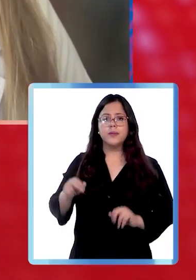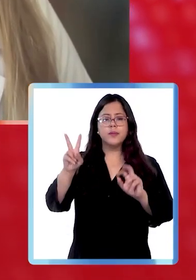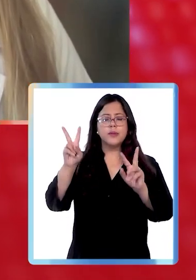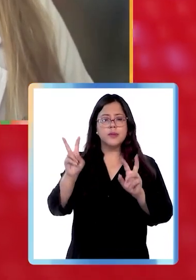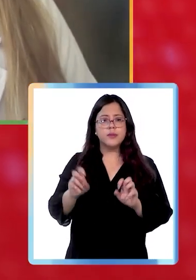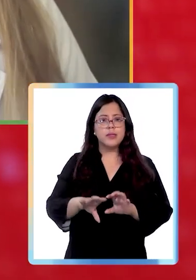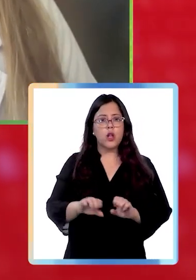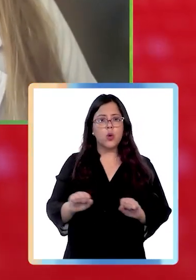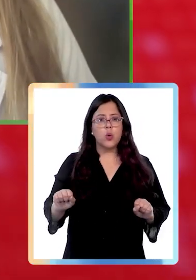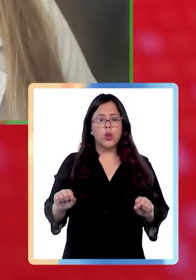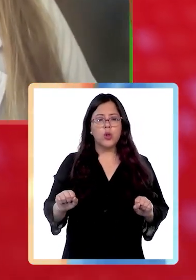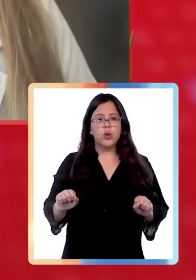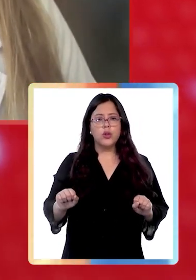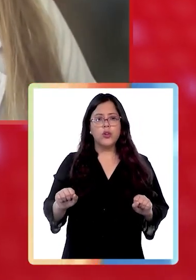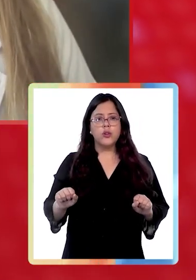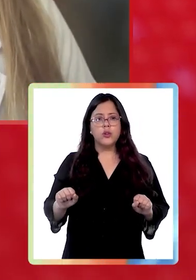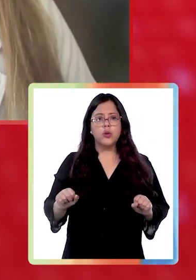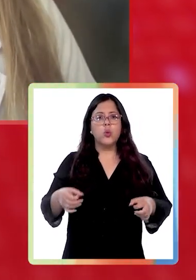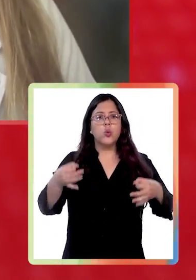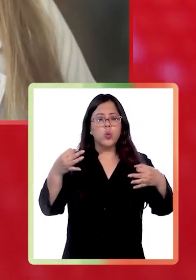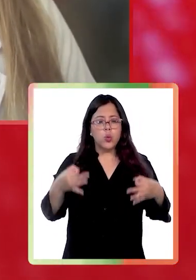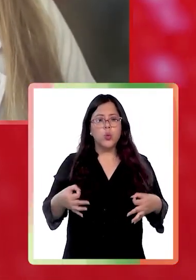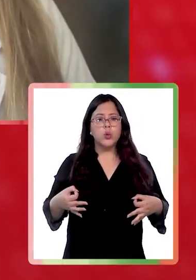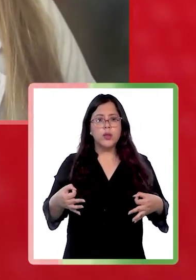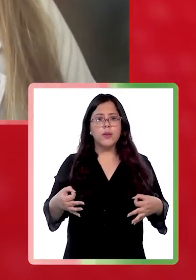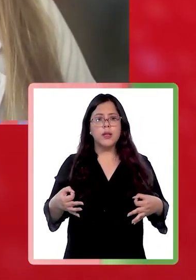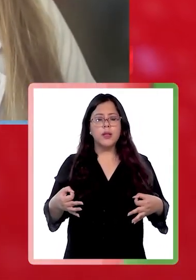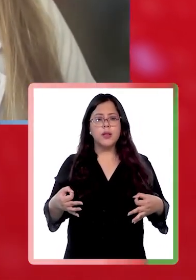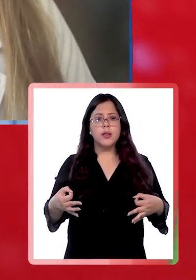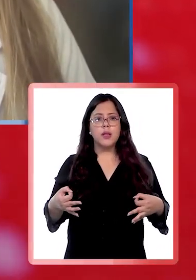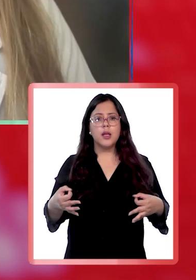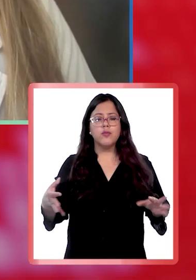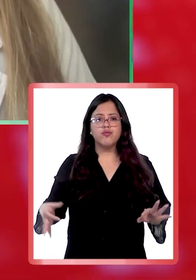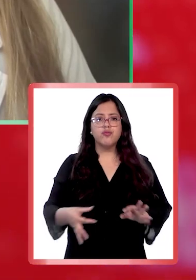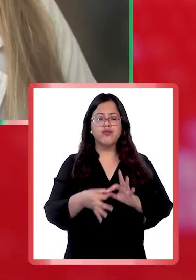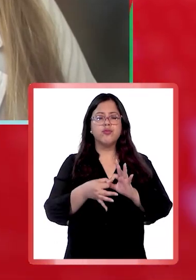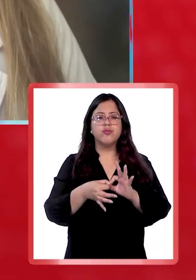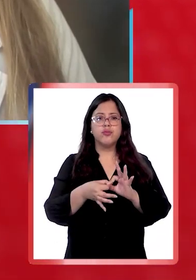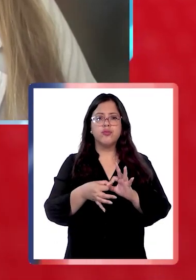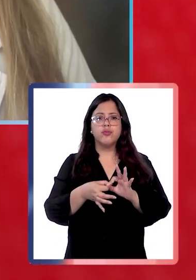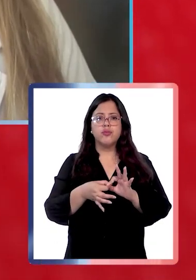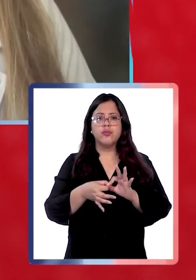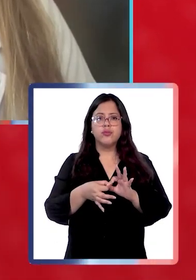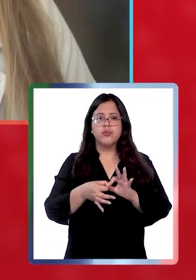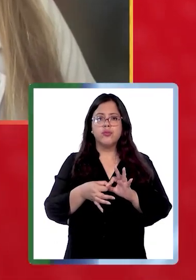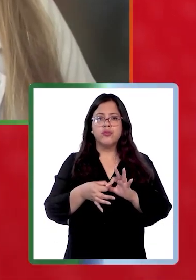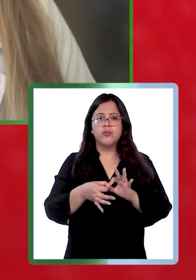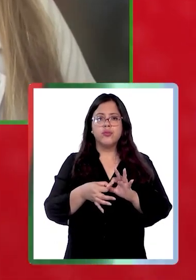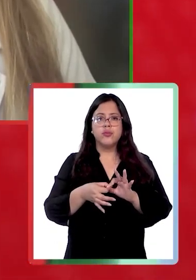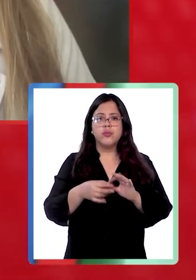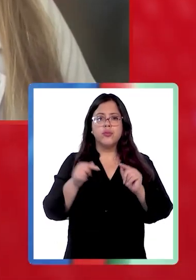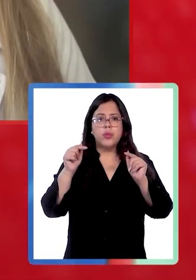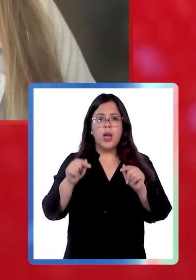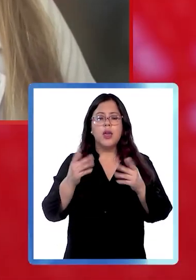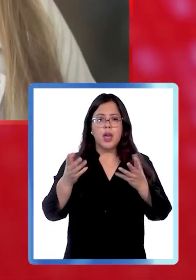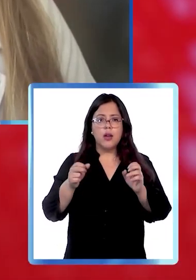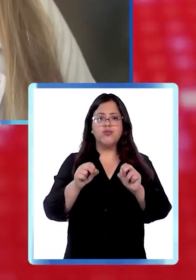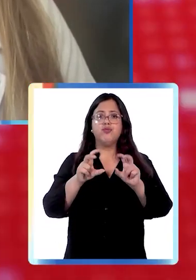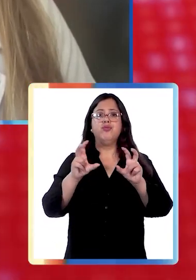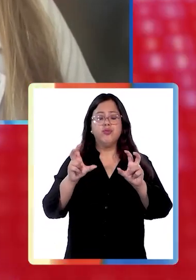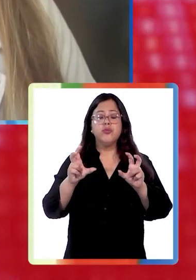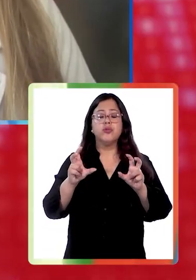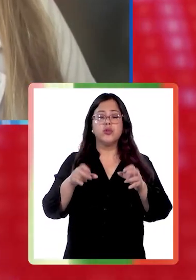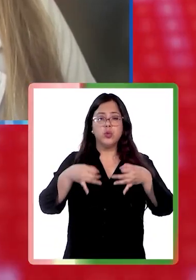fondo el acto del consentir viene netamente y viene completamente ligado al estar totalmente en